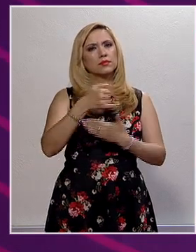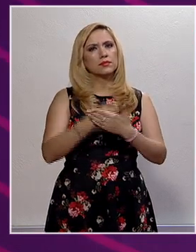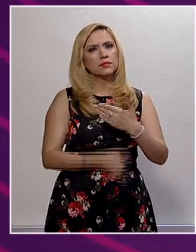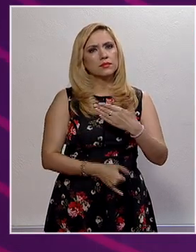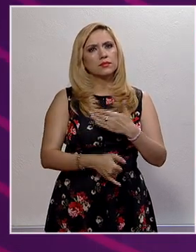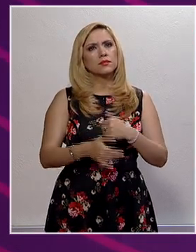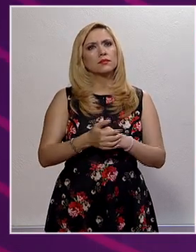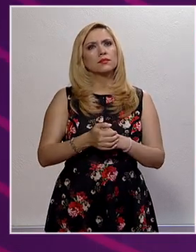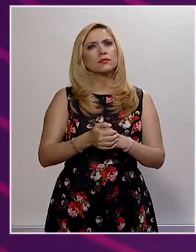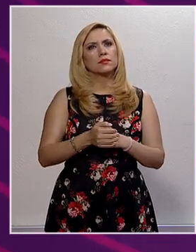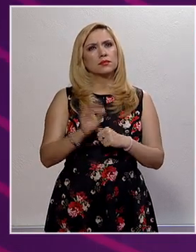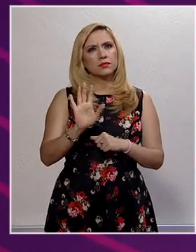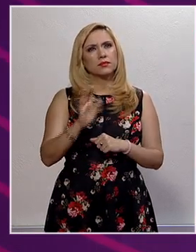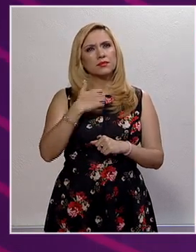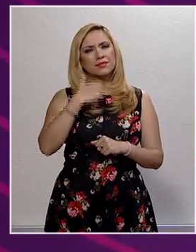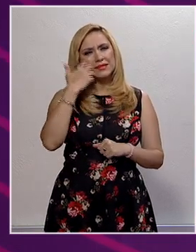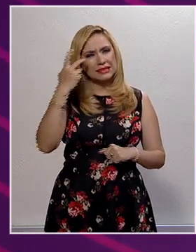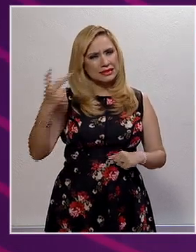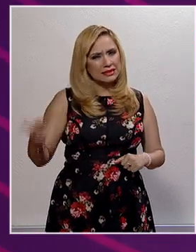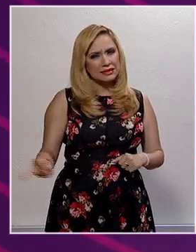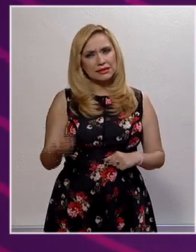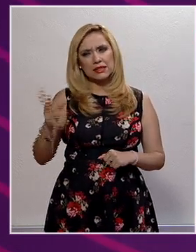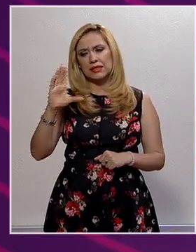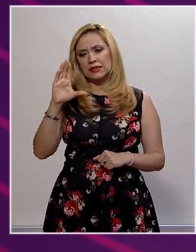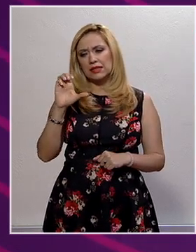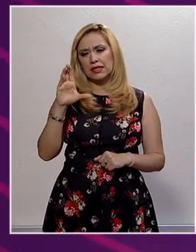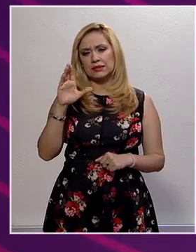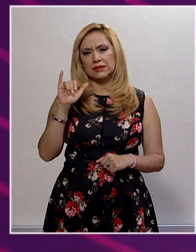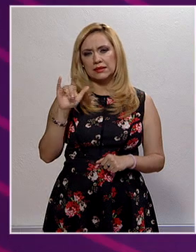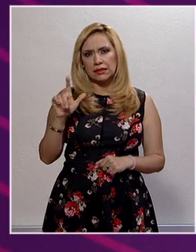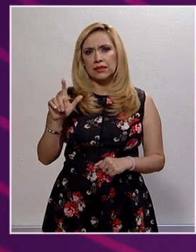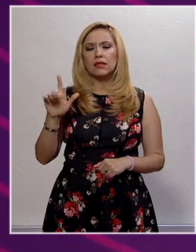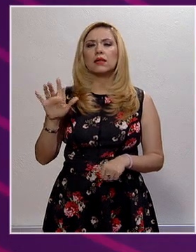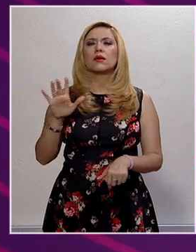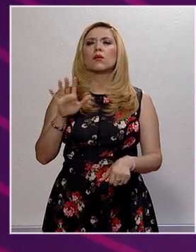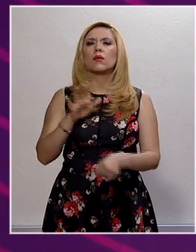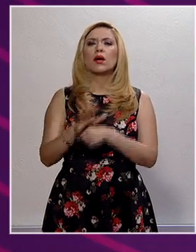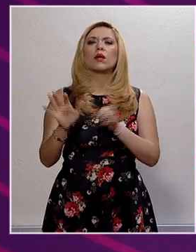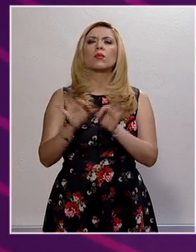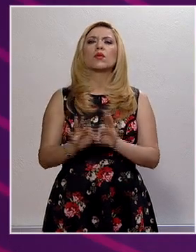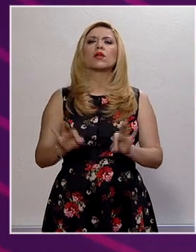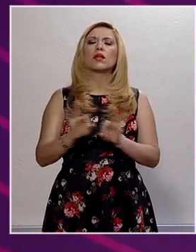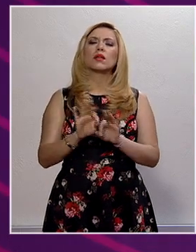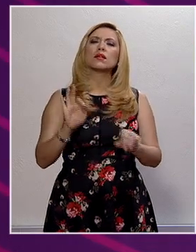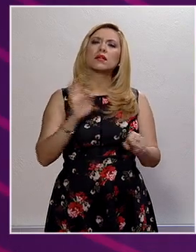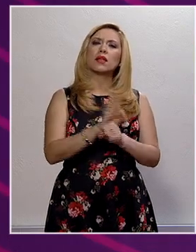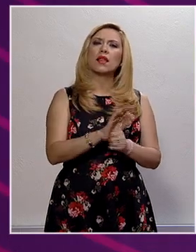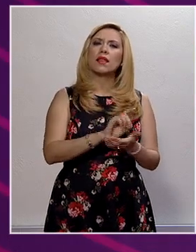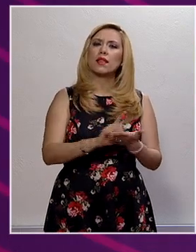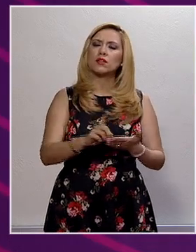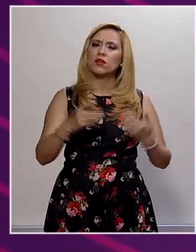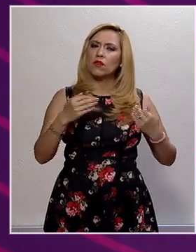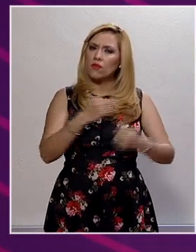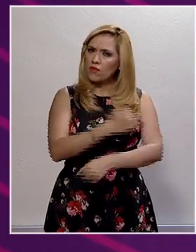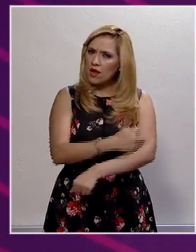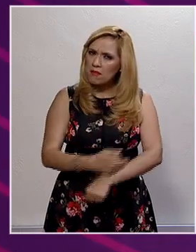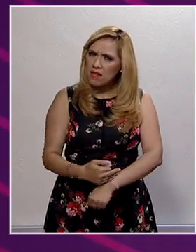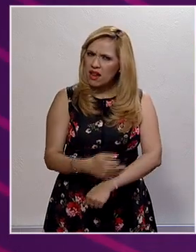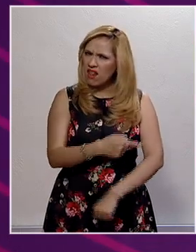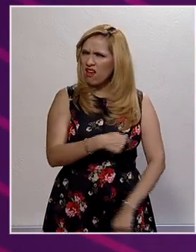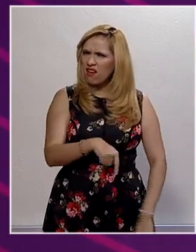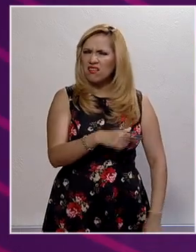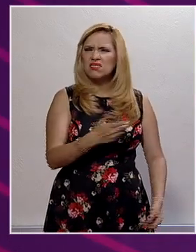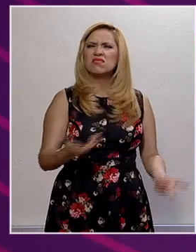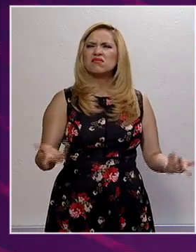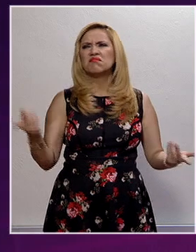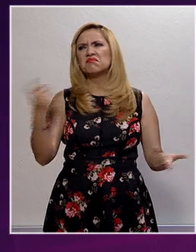temas, pero quería preguntarte, Cecil, ¿cuál es la importancia de proteger el derecho a la integridad de los familiares? Tú lo mencionaste, lo anunciaste